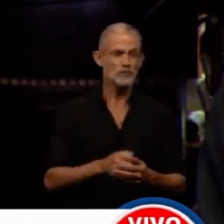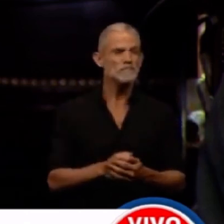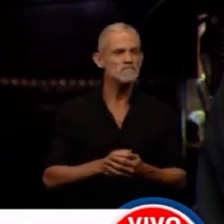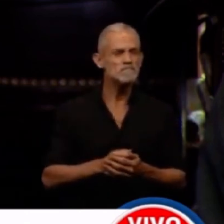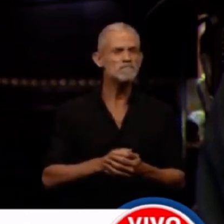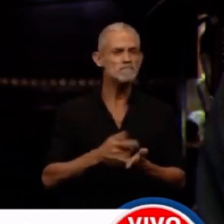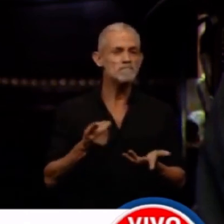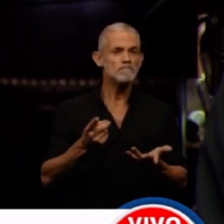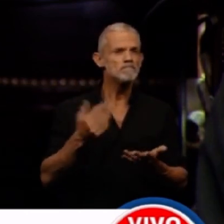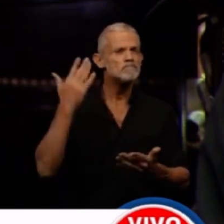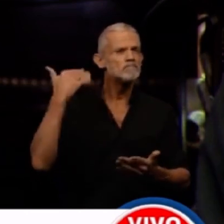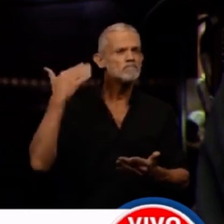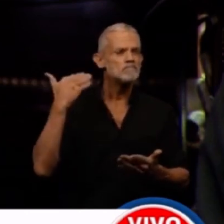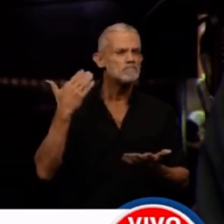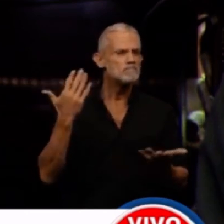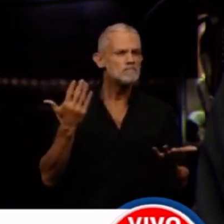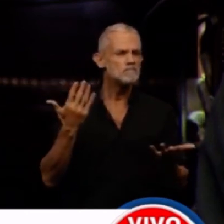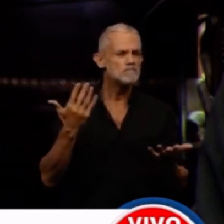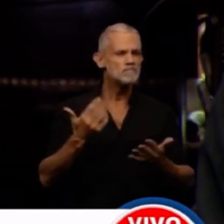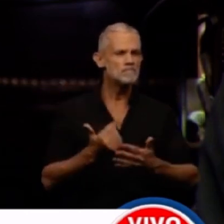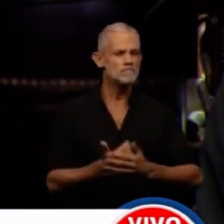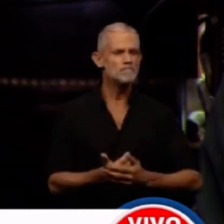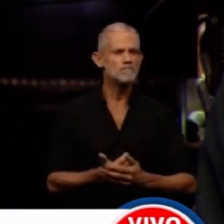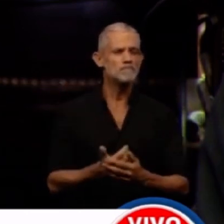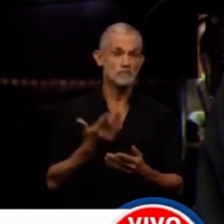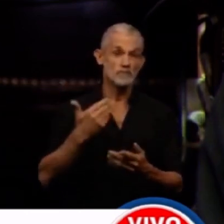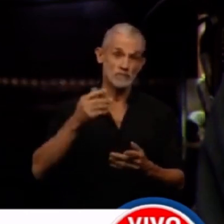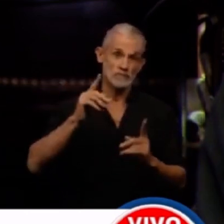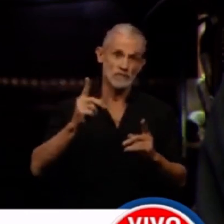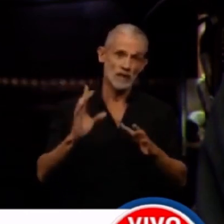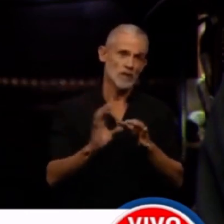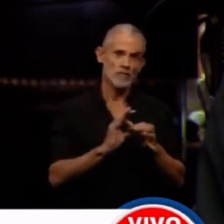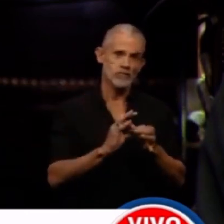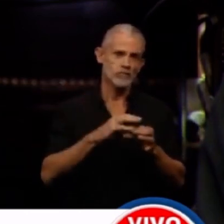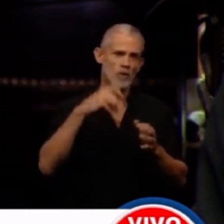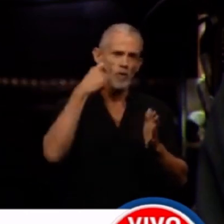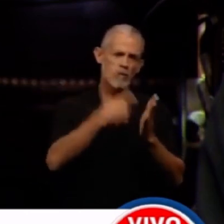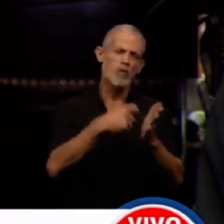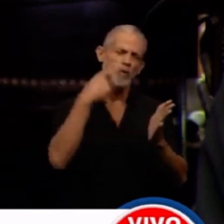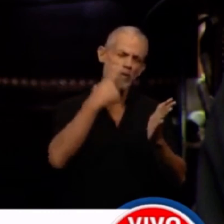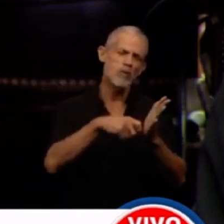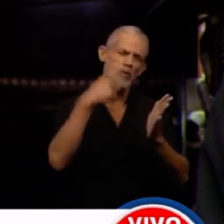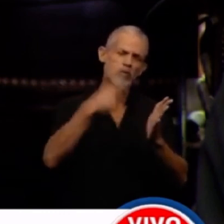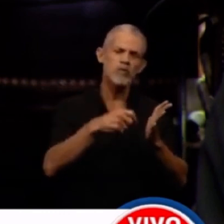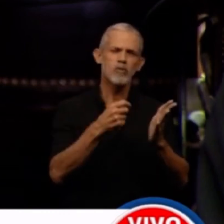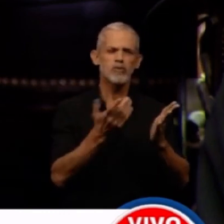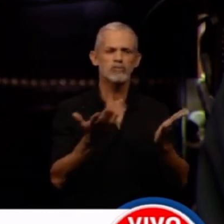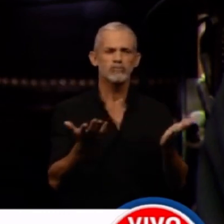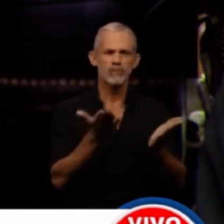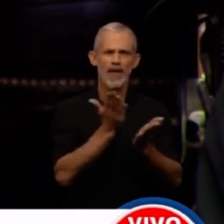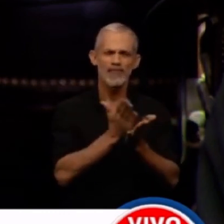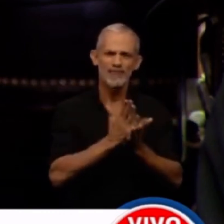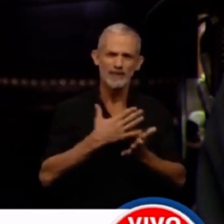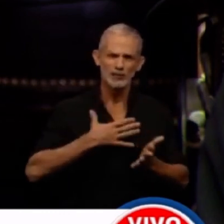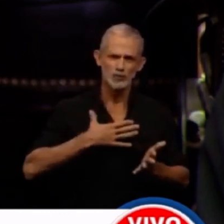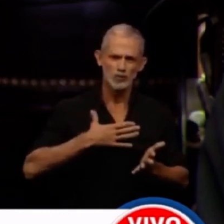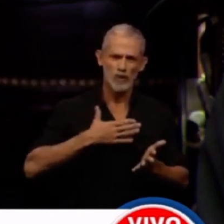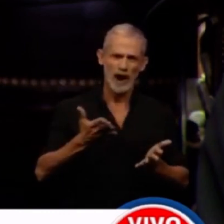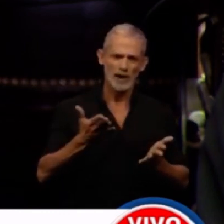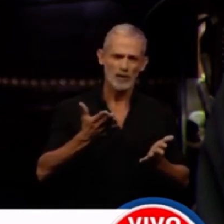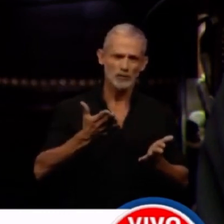que tienen como antecedentes los graves hechos y las violaciones reiteradas a los derechos